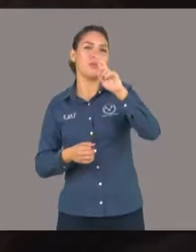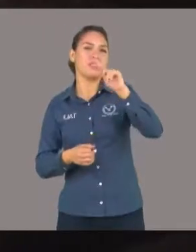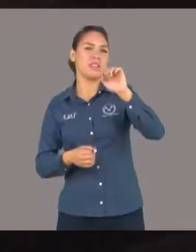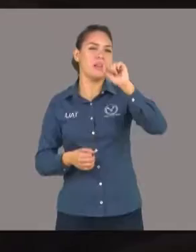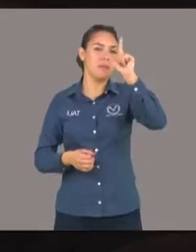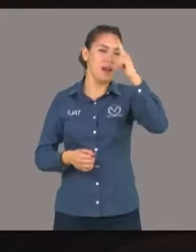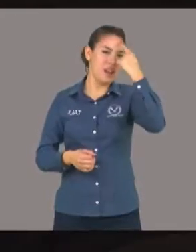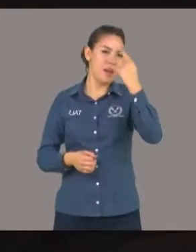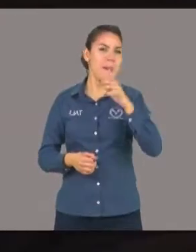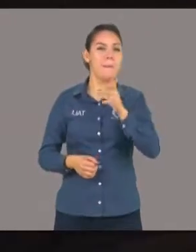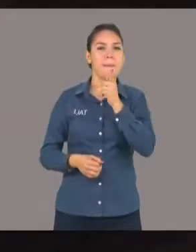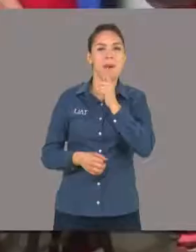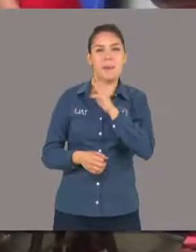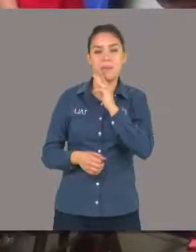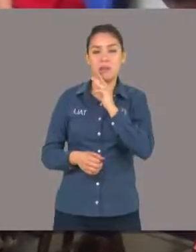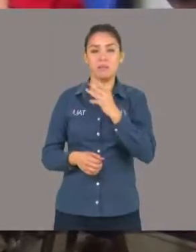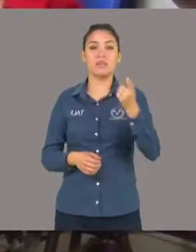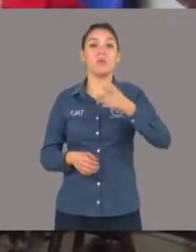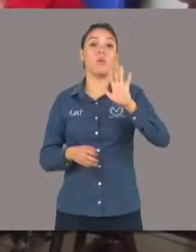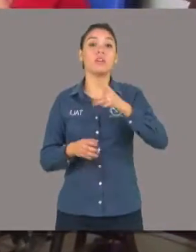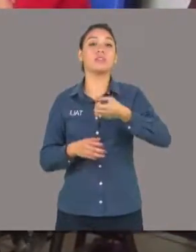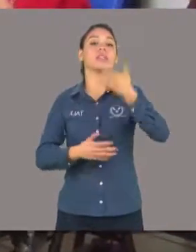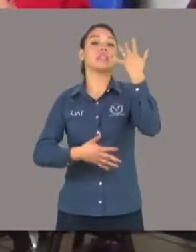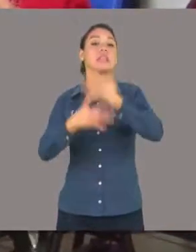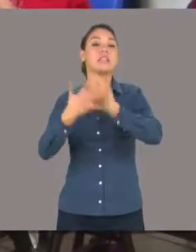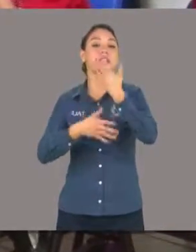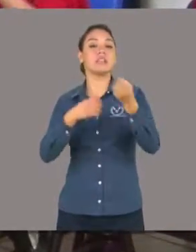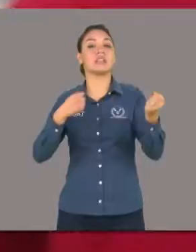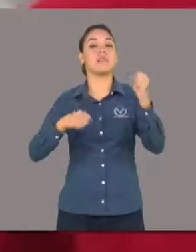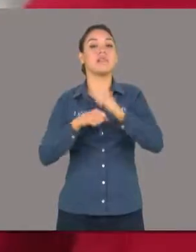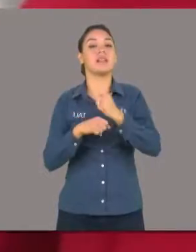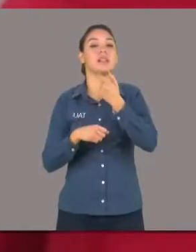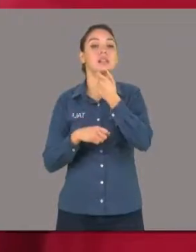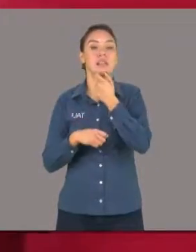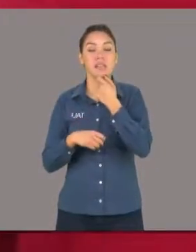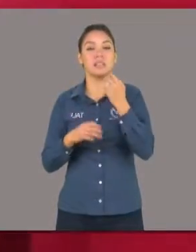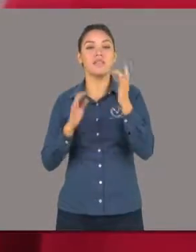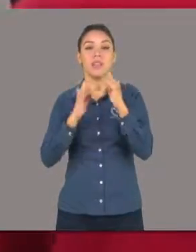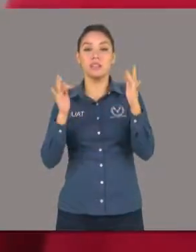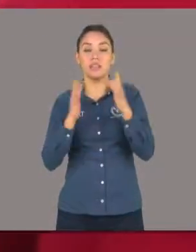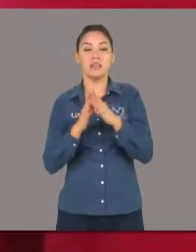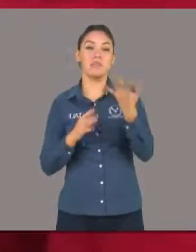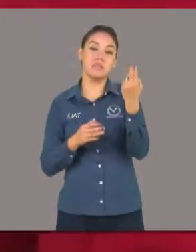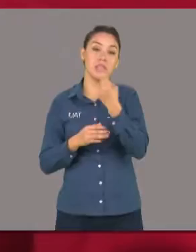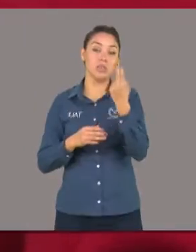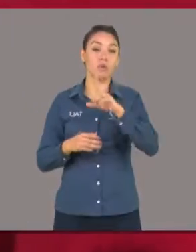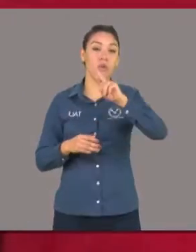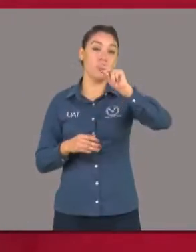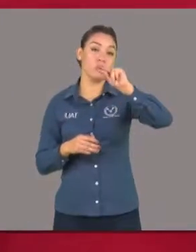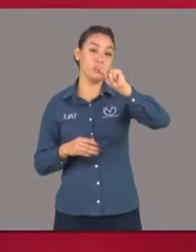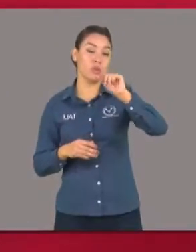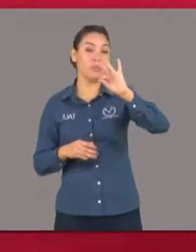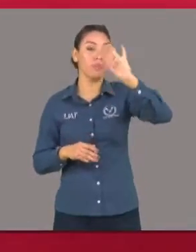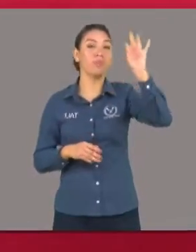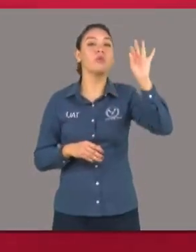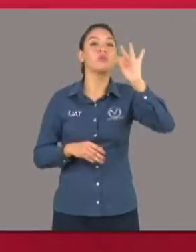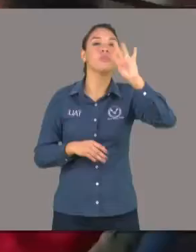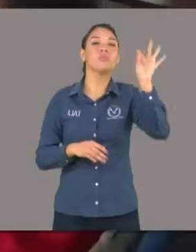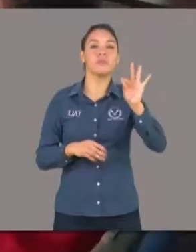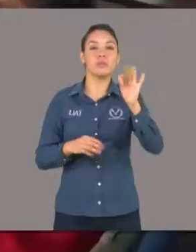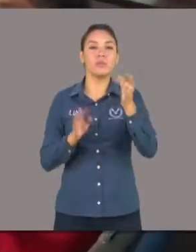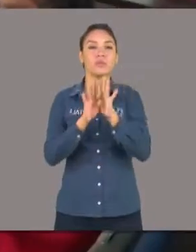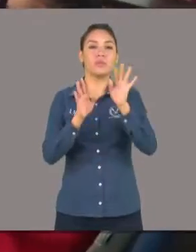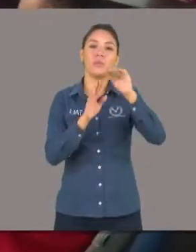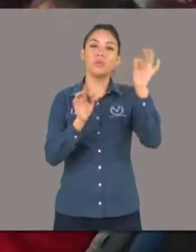Los cursos de inglés y francés tienen una duración de 15 semanas y la calificación mínima aprobatoria es de 80 puntos.